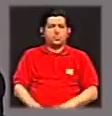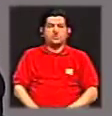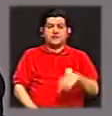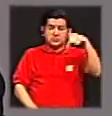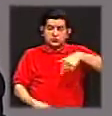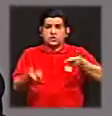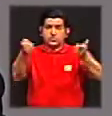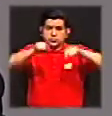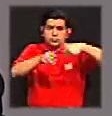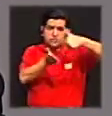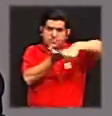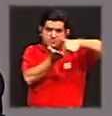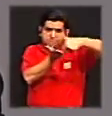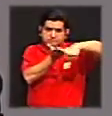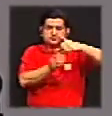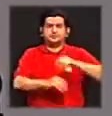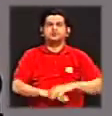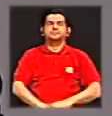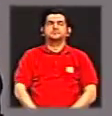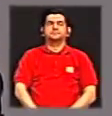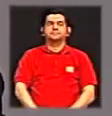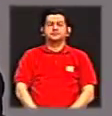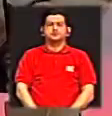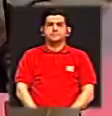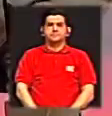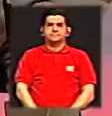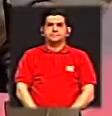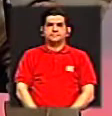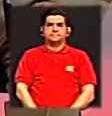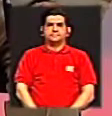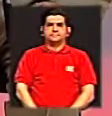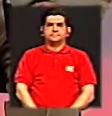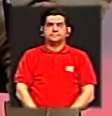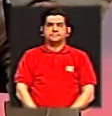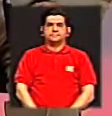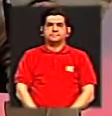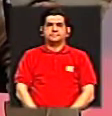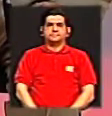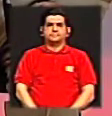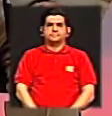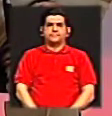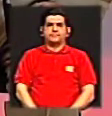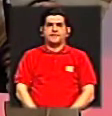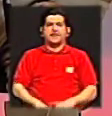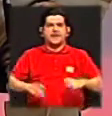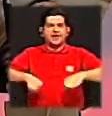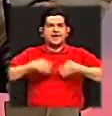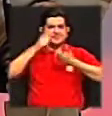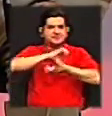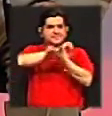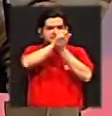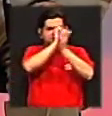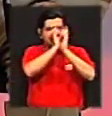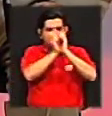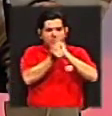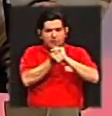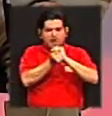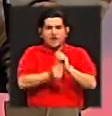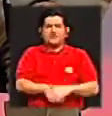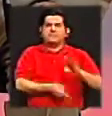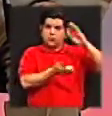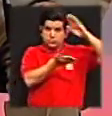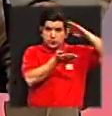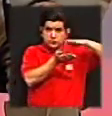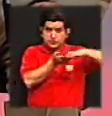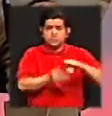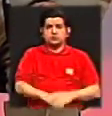fueran hoy. Uh-huh. Hay un cambio, una disminución del